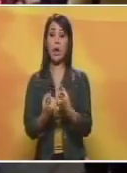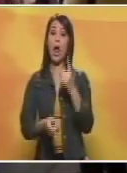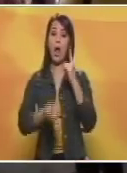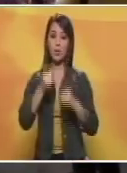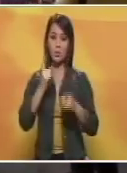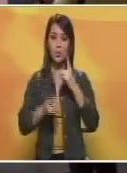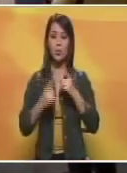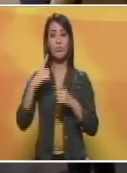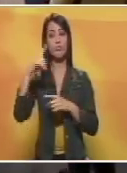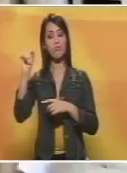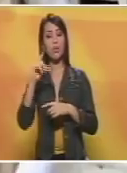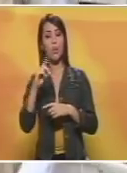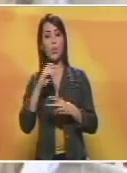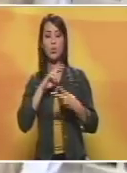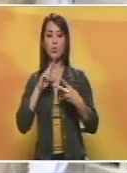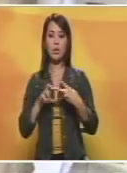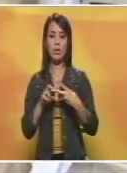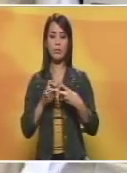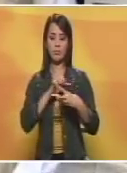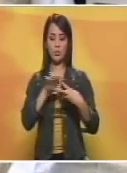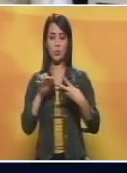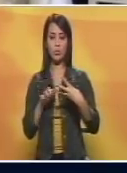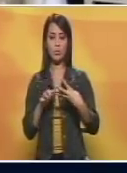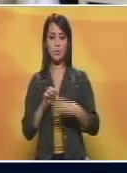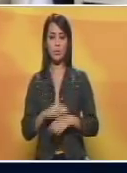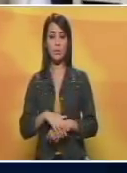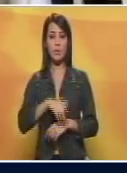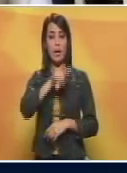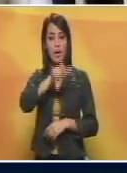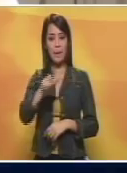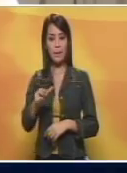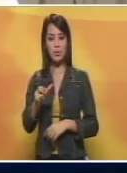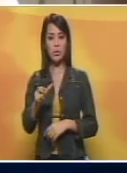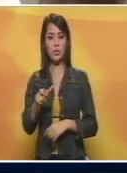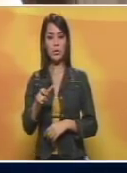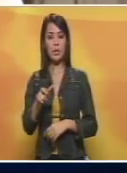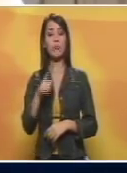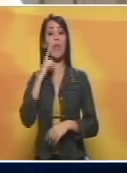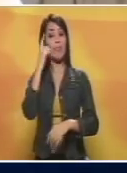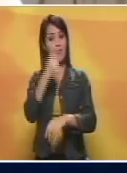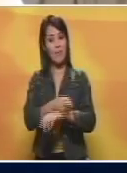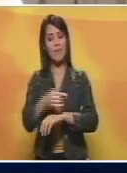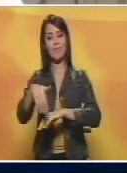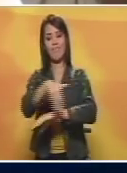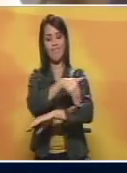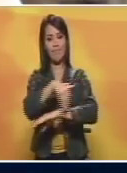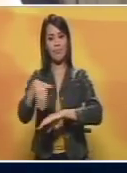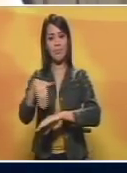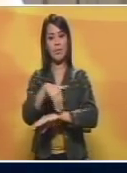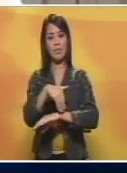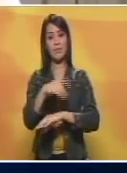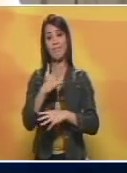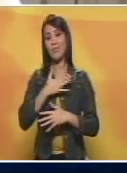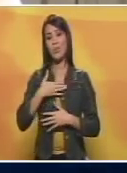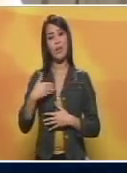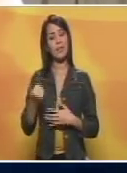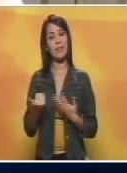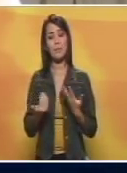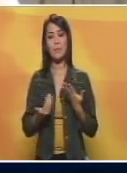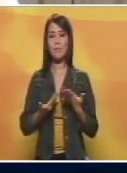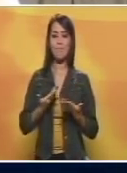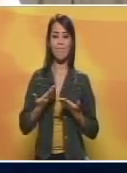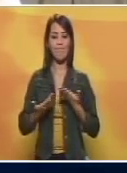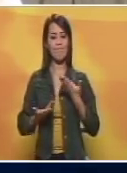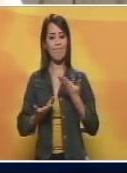serán enviados a cúcuta barranquilla efe van a tener que volver a la calle cosas que no queríamos pero